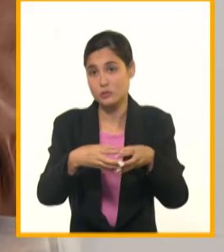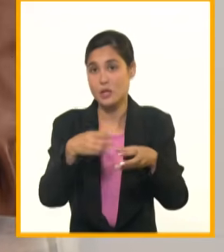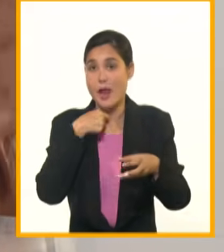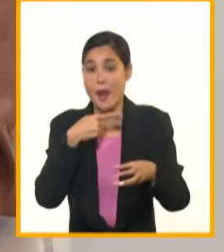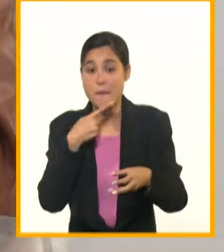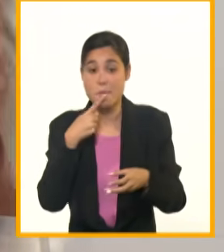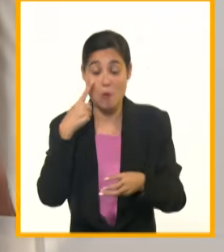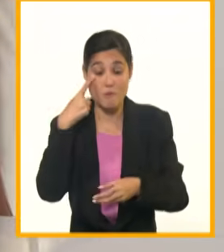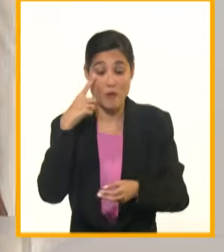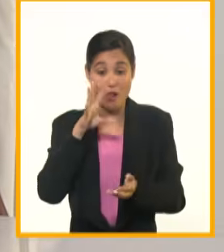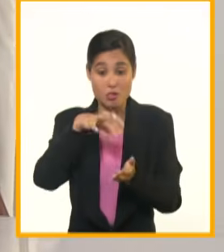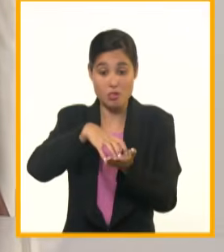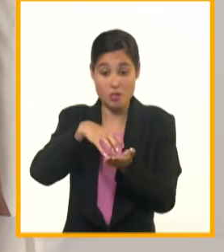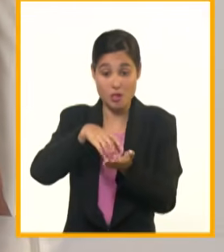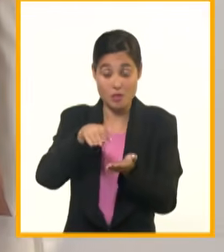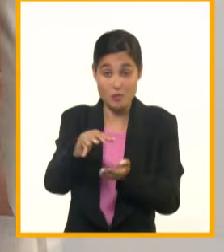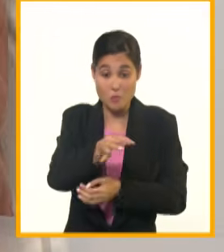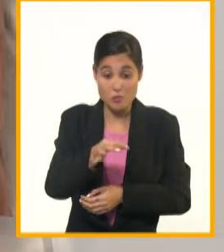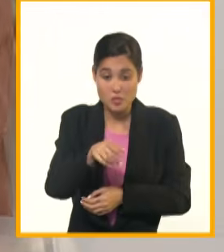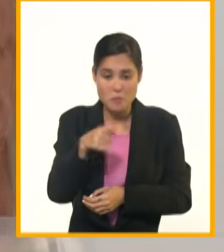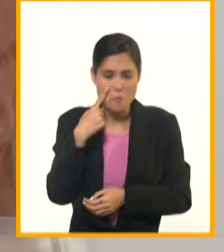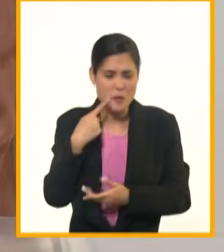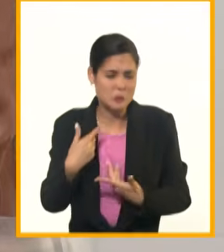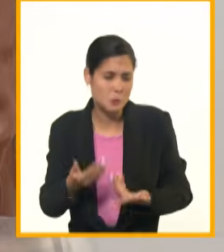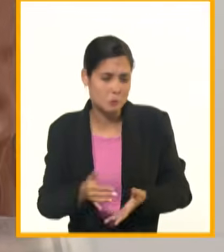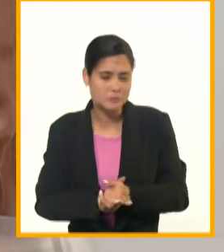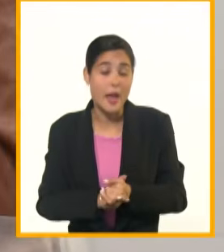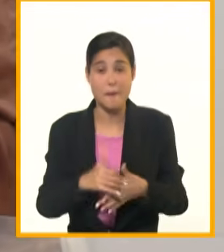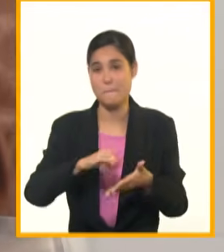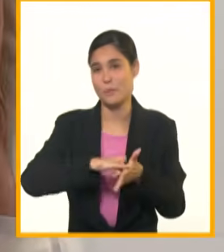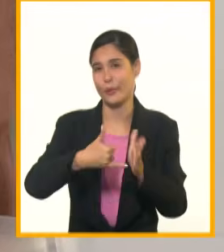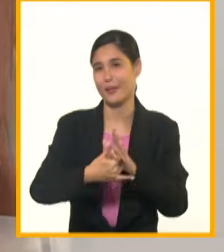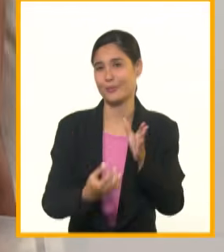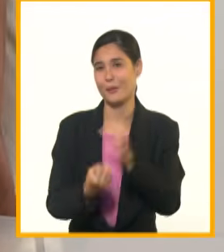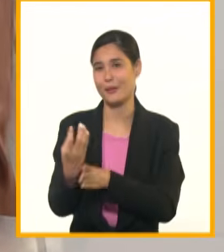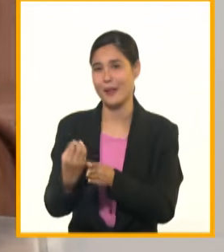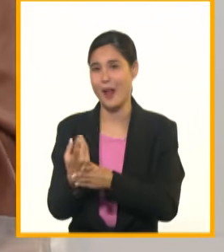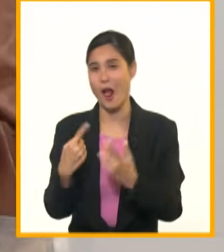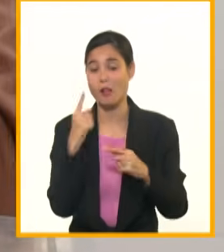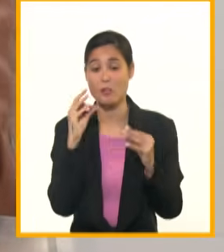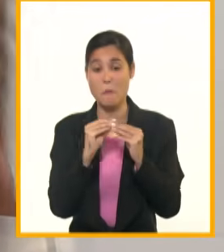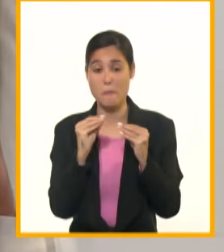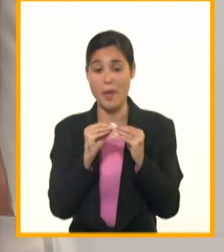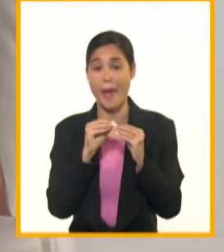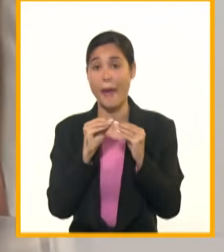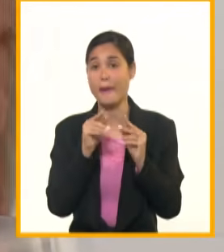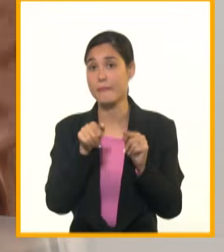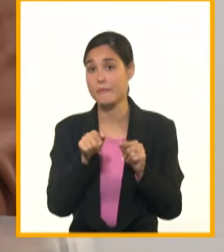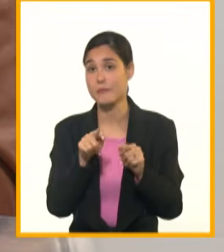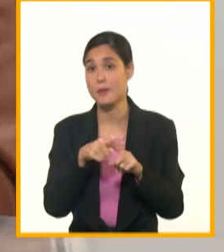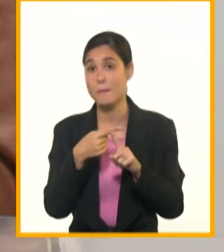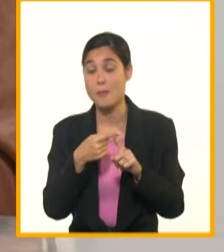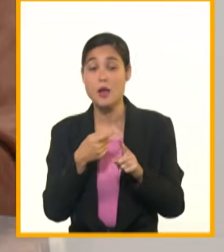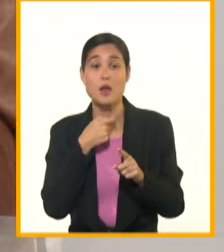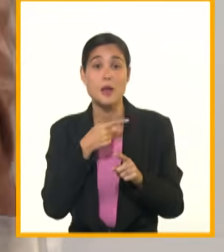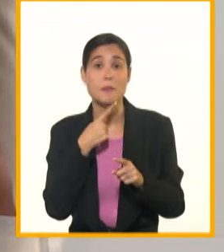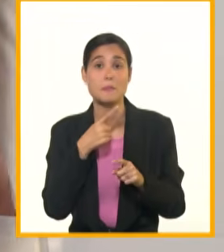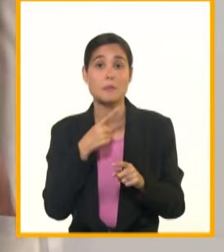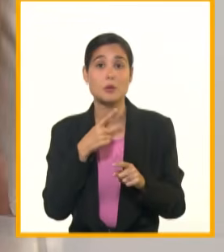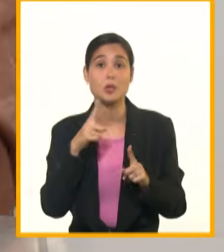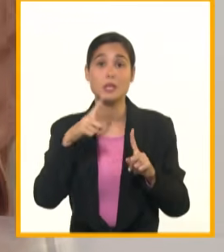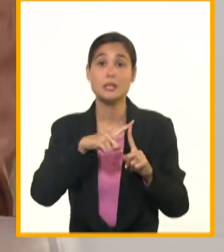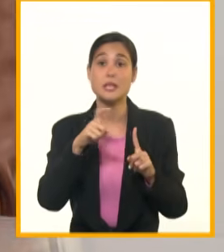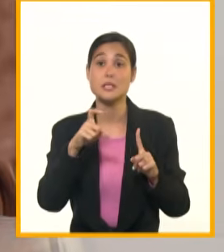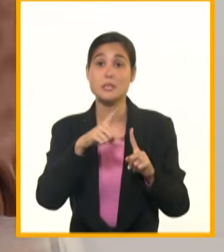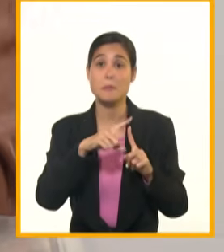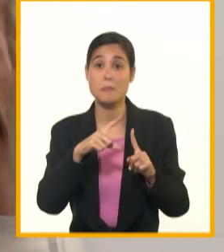en esa brecha yo tengo que diseñar los proyectos y que sea al revés. Que la CNA, que el TCP o que la